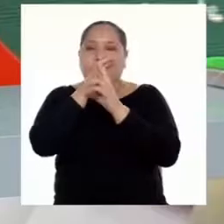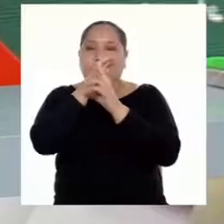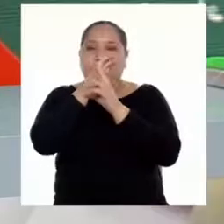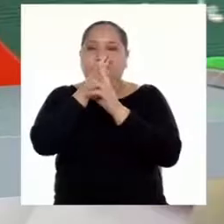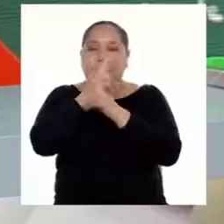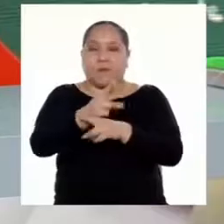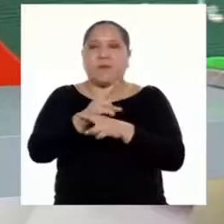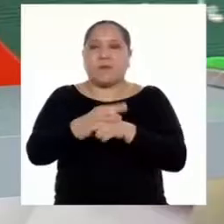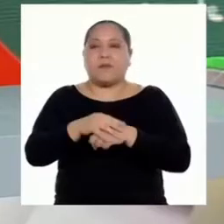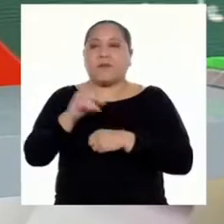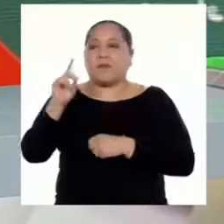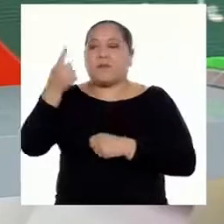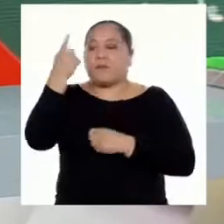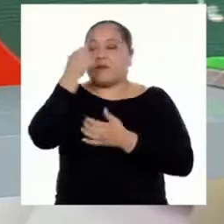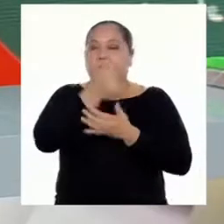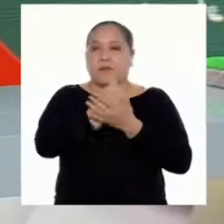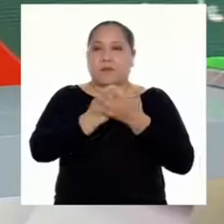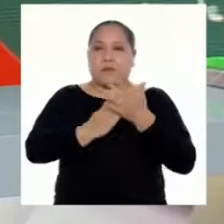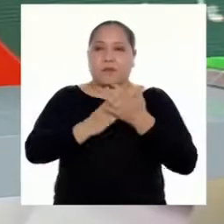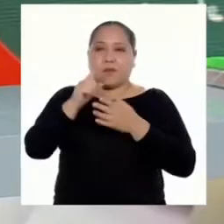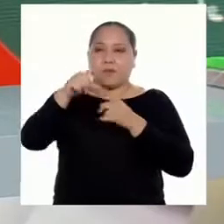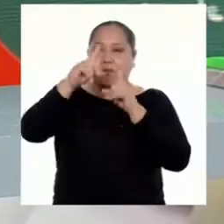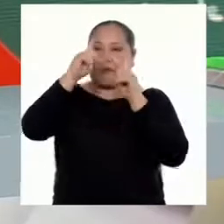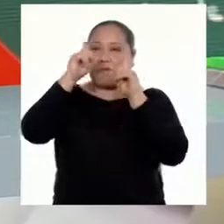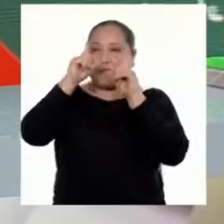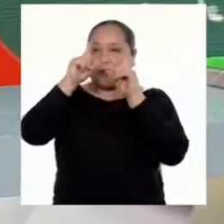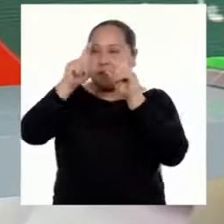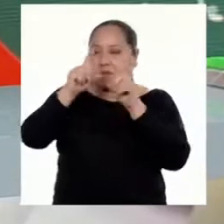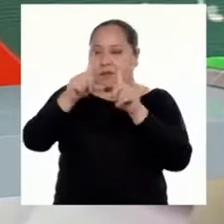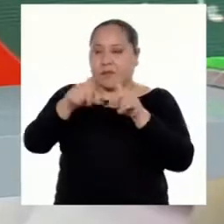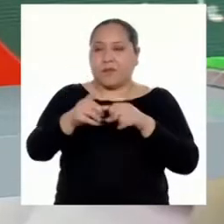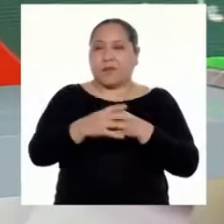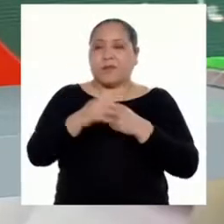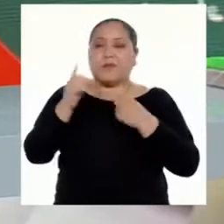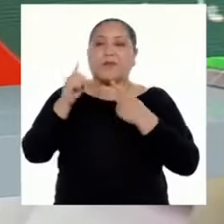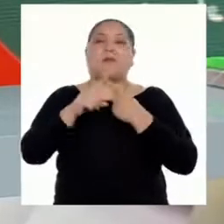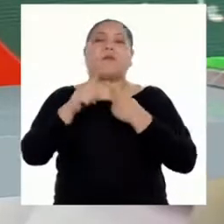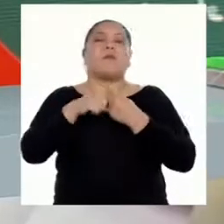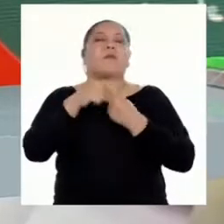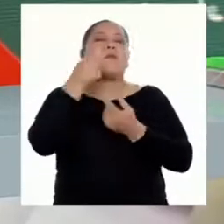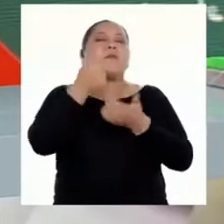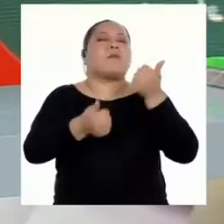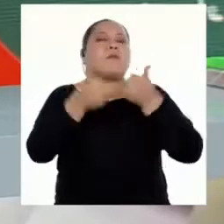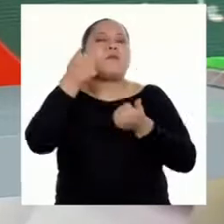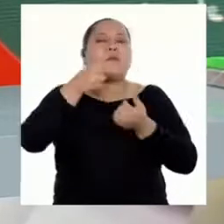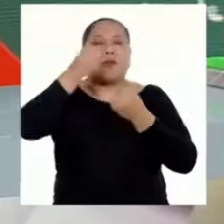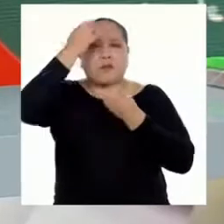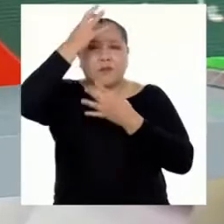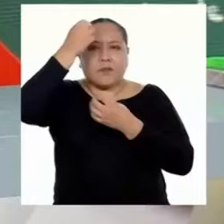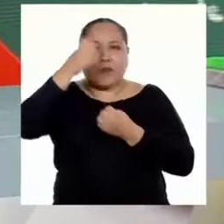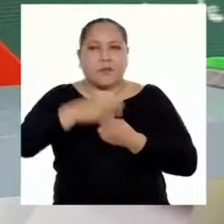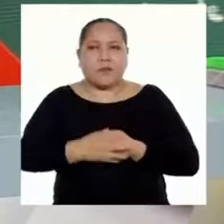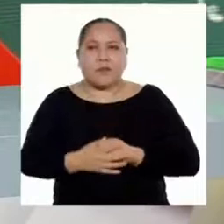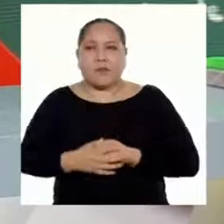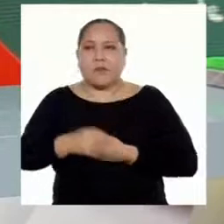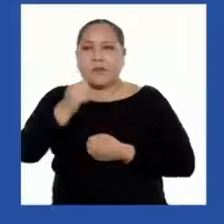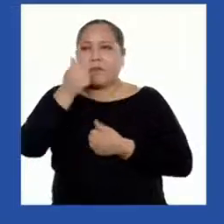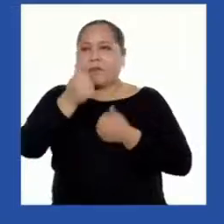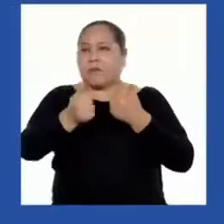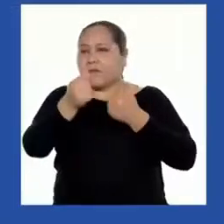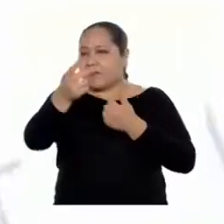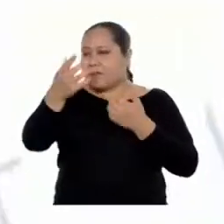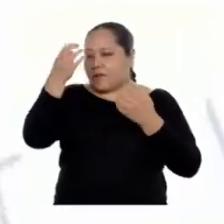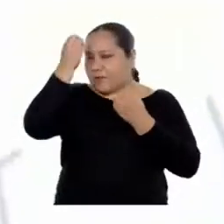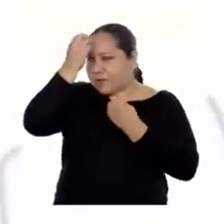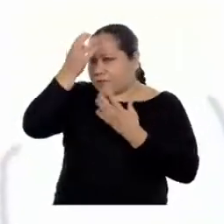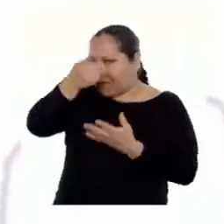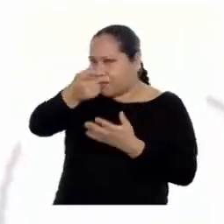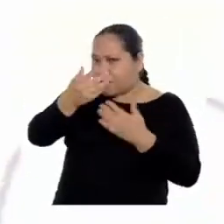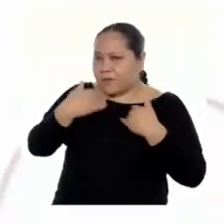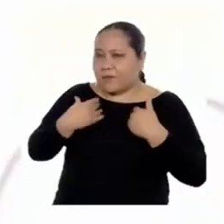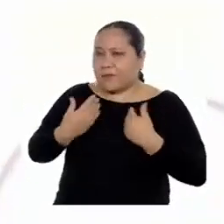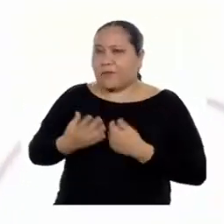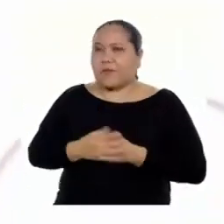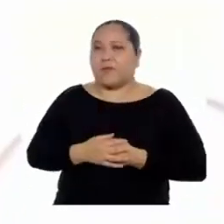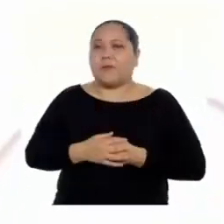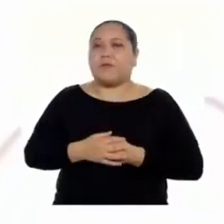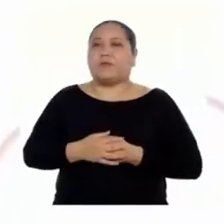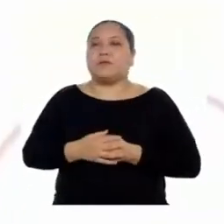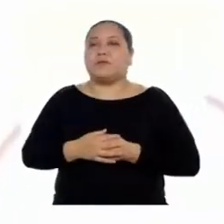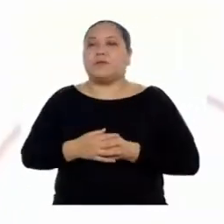Para la primera fase hay que responder estas preguntas. ¿De qué trata la información? ¿Y con qué datos cuento? A